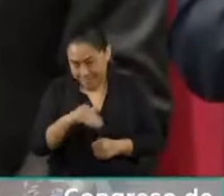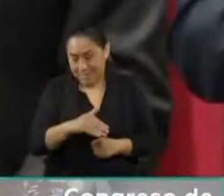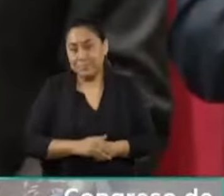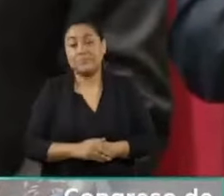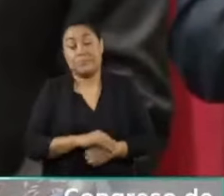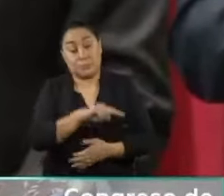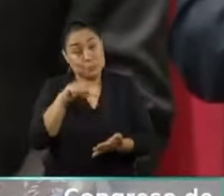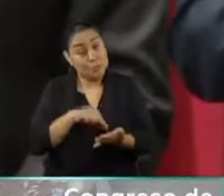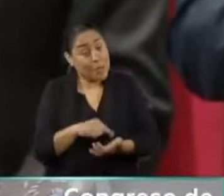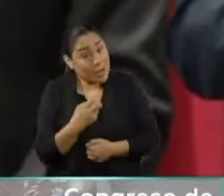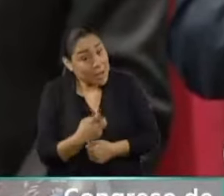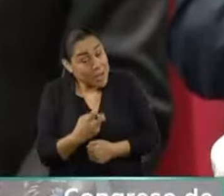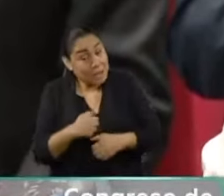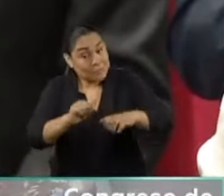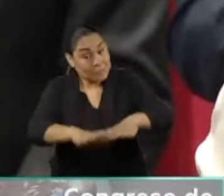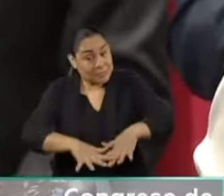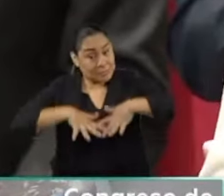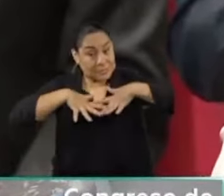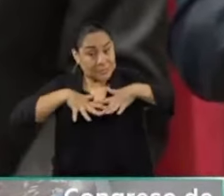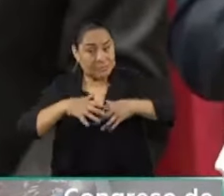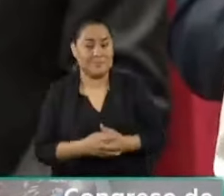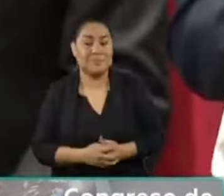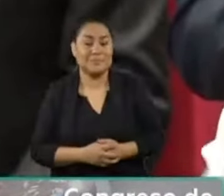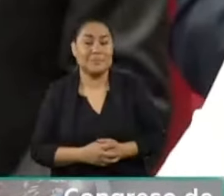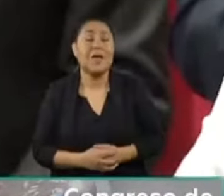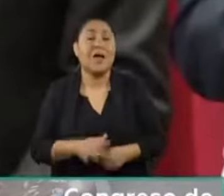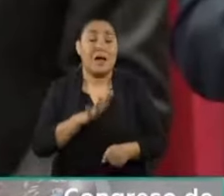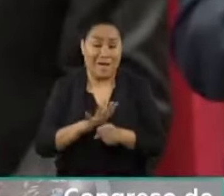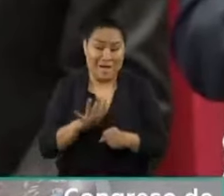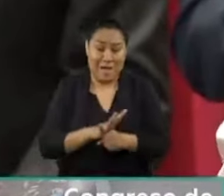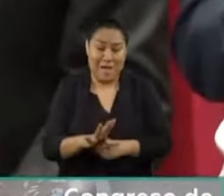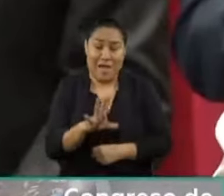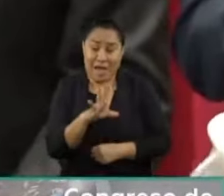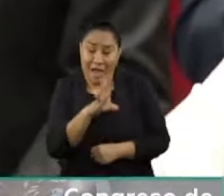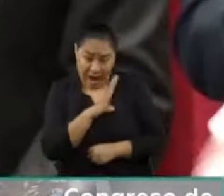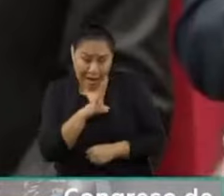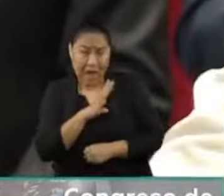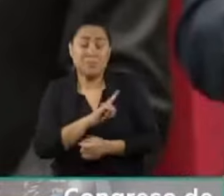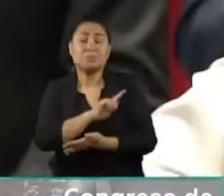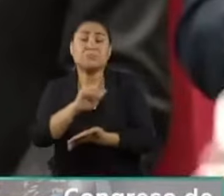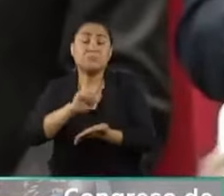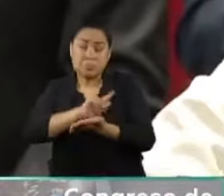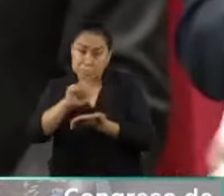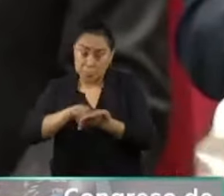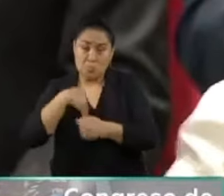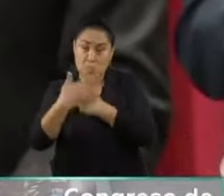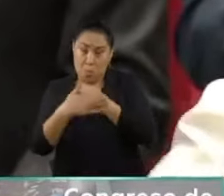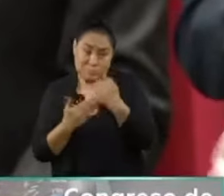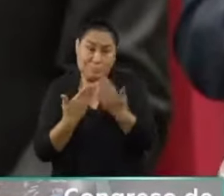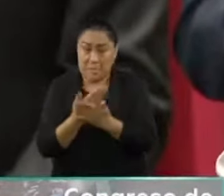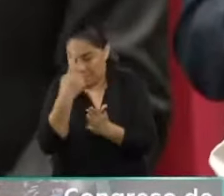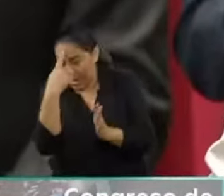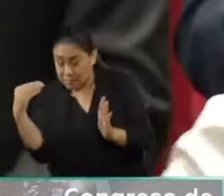recinto cuenta ya con las iniciativas de reforma